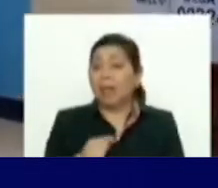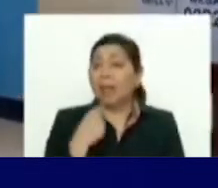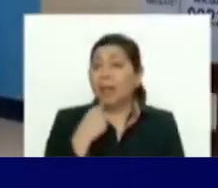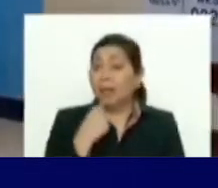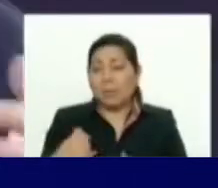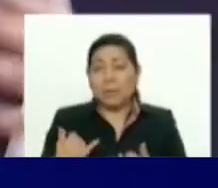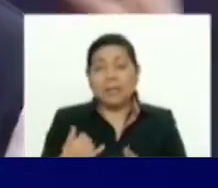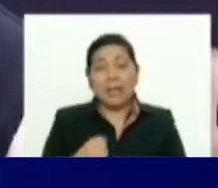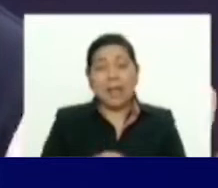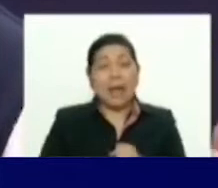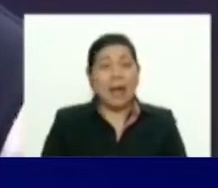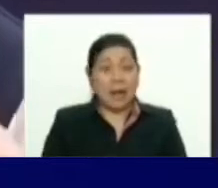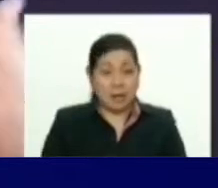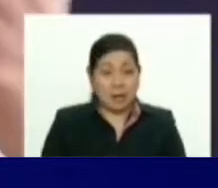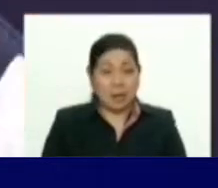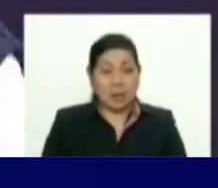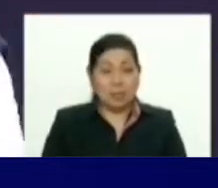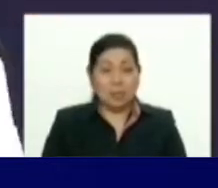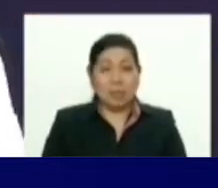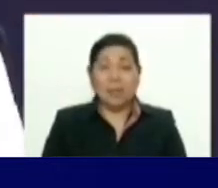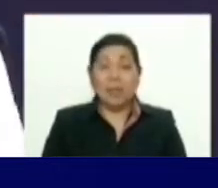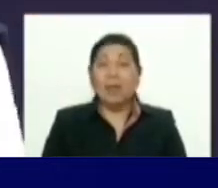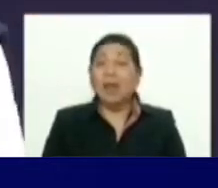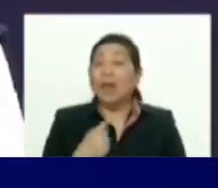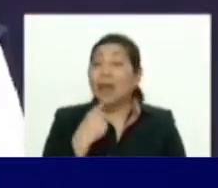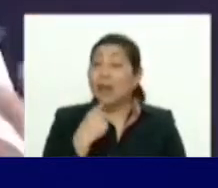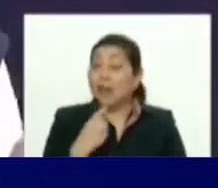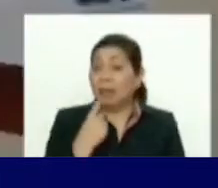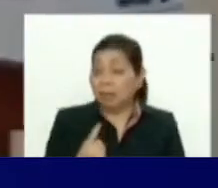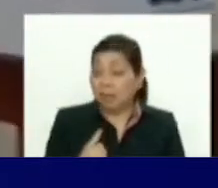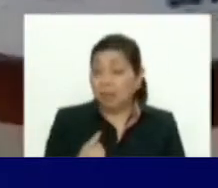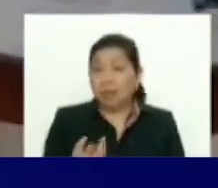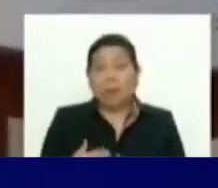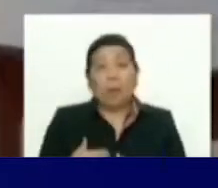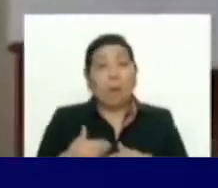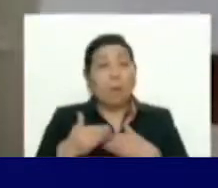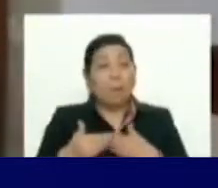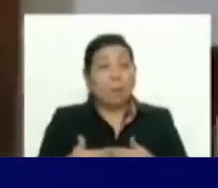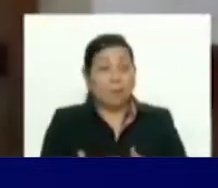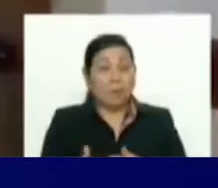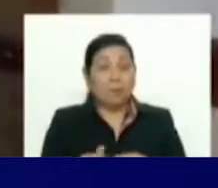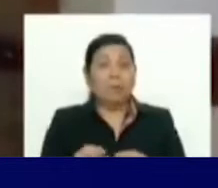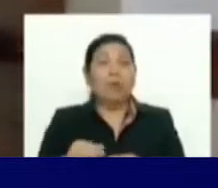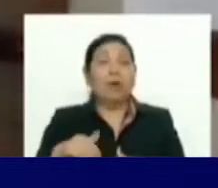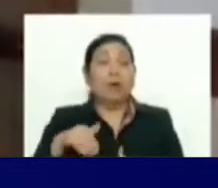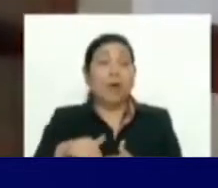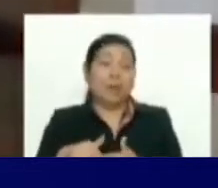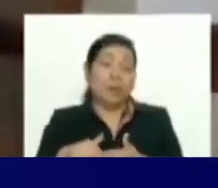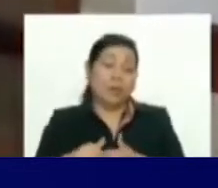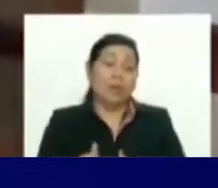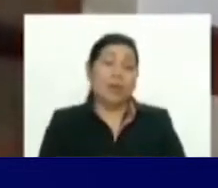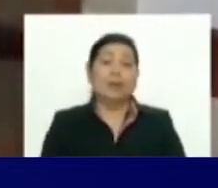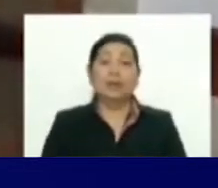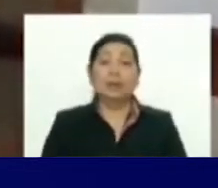la sesión, el jefe de la OMPE, Piero Corbeto, pidió que el incentivo de 120 soles a los miembros de mesa sea de